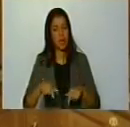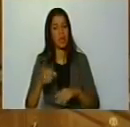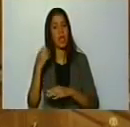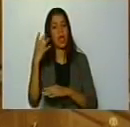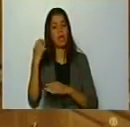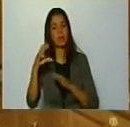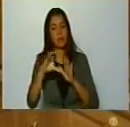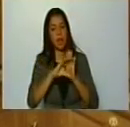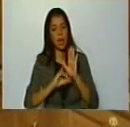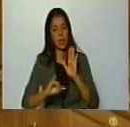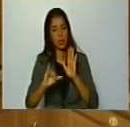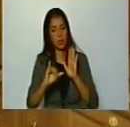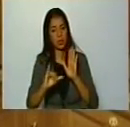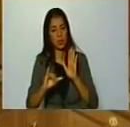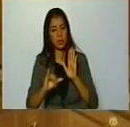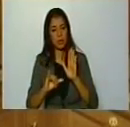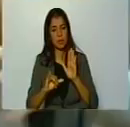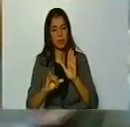plenaria.